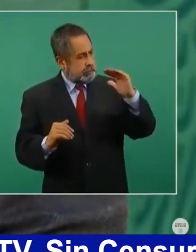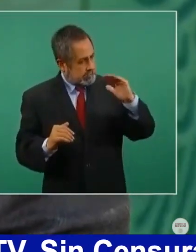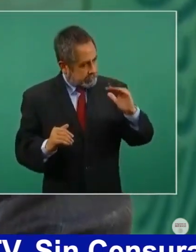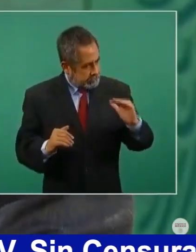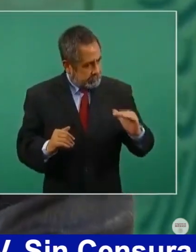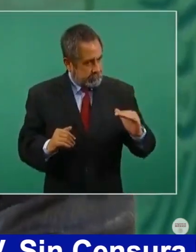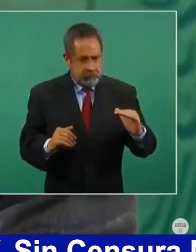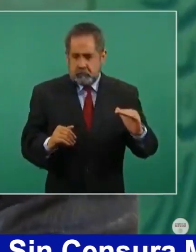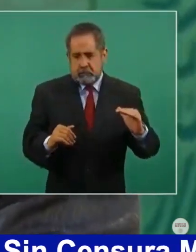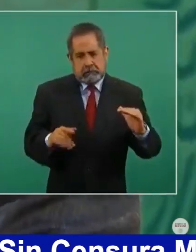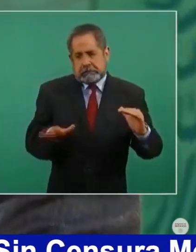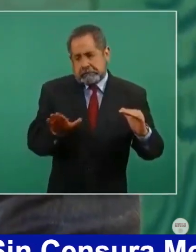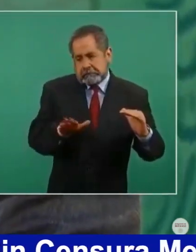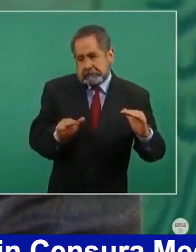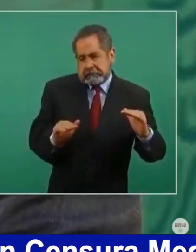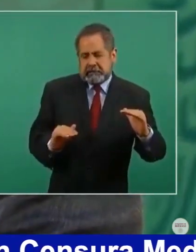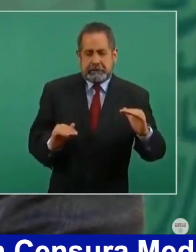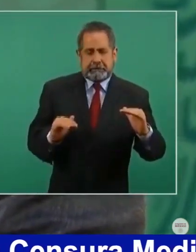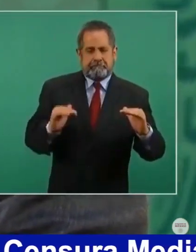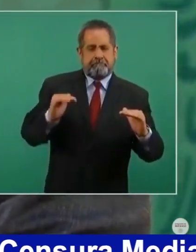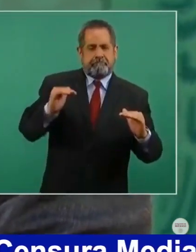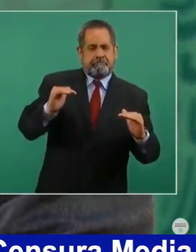que tiene que haber igualdad.